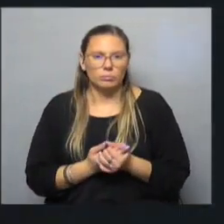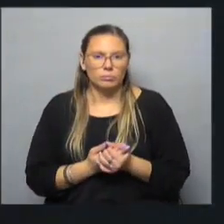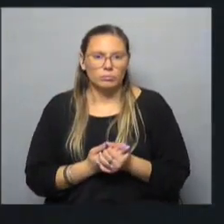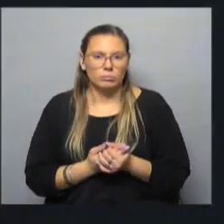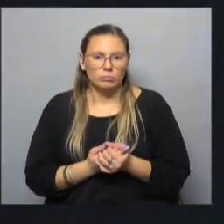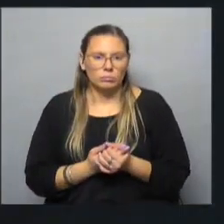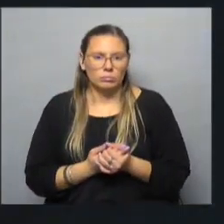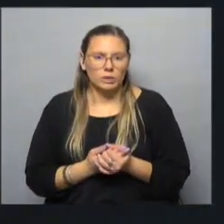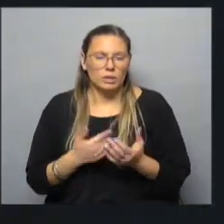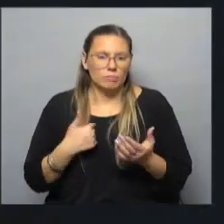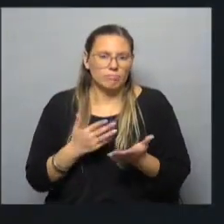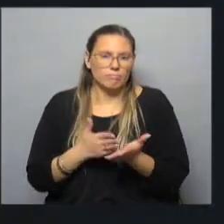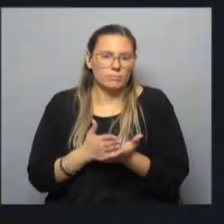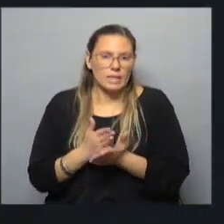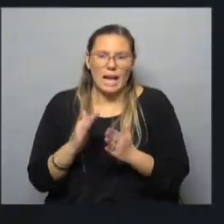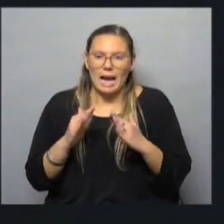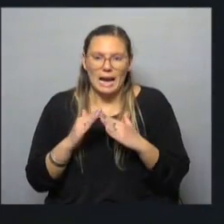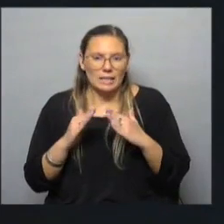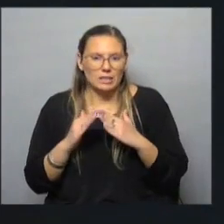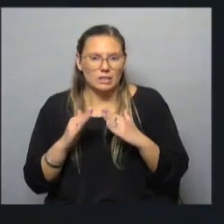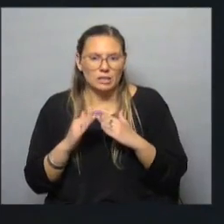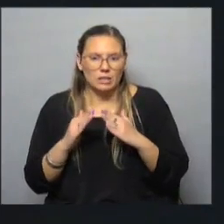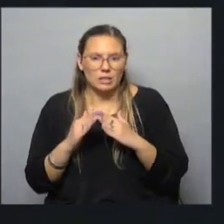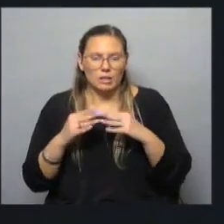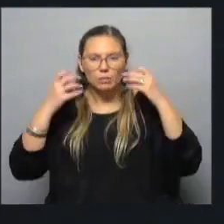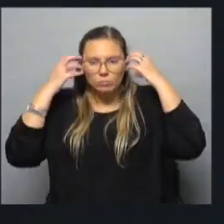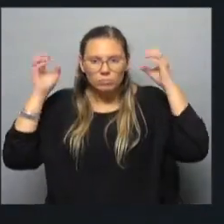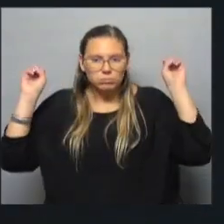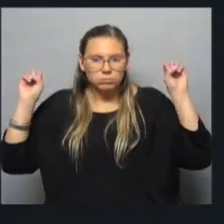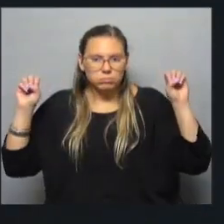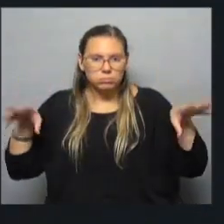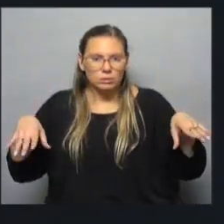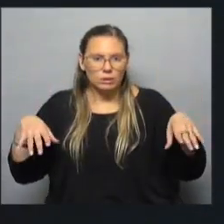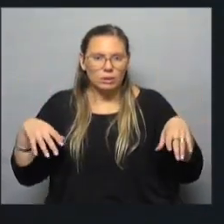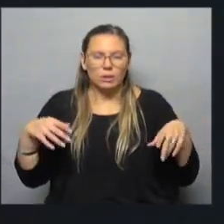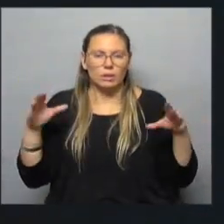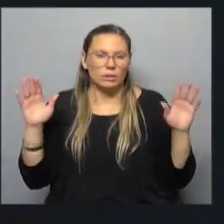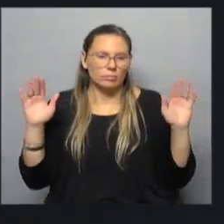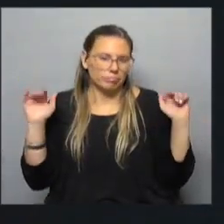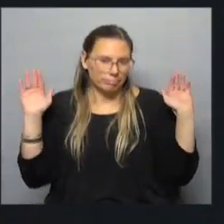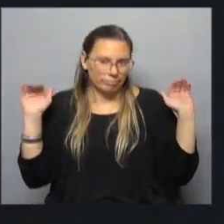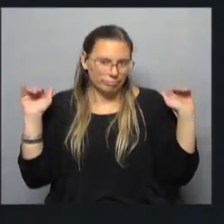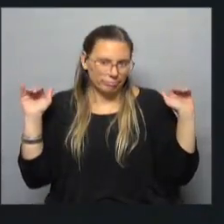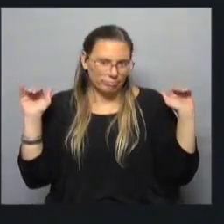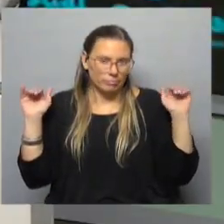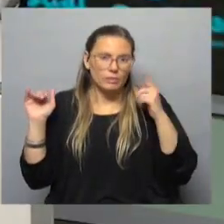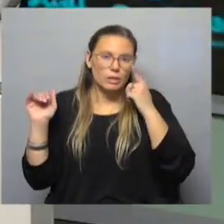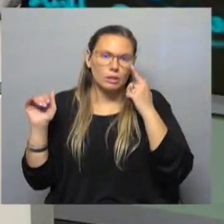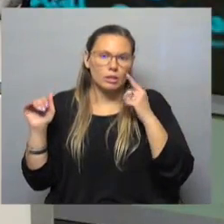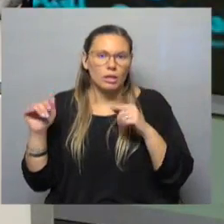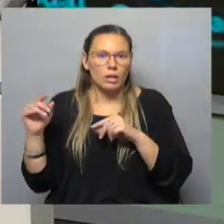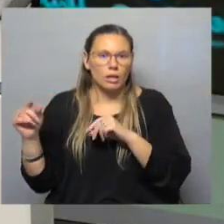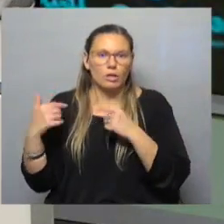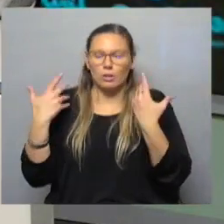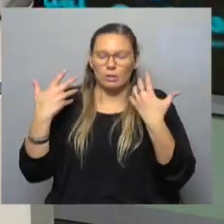Nada, yo siempre en mi casa, digamos, plunk. Adiós. Silencio. Y todos hablan, no quiero saber